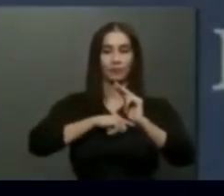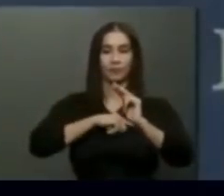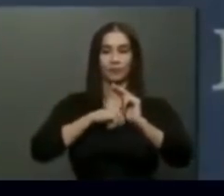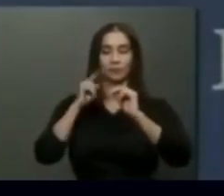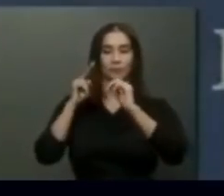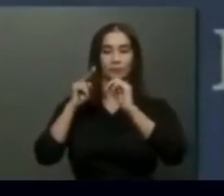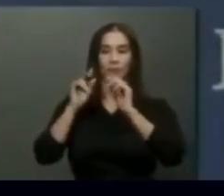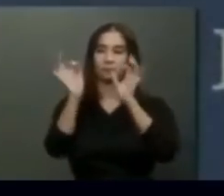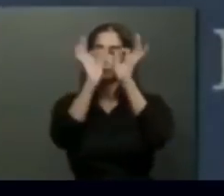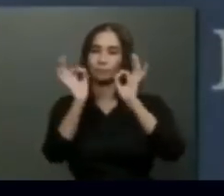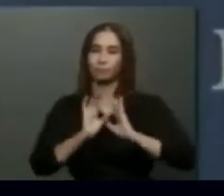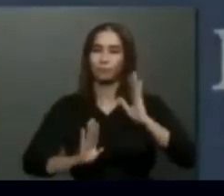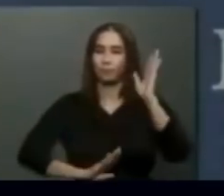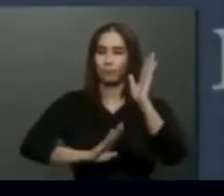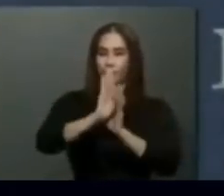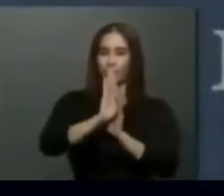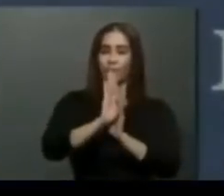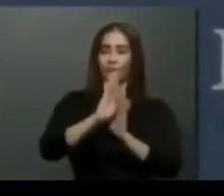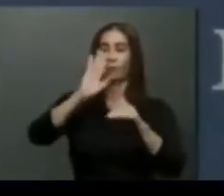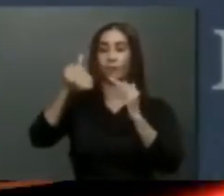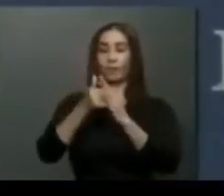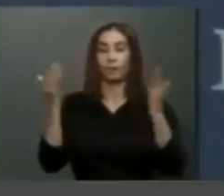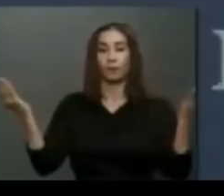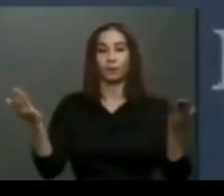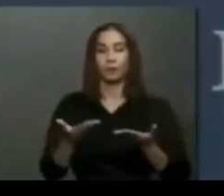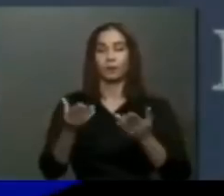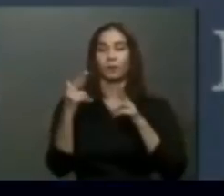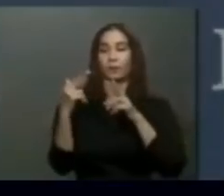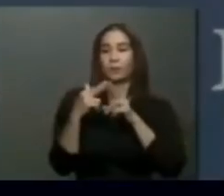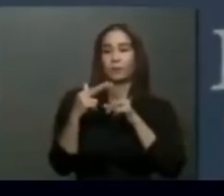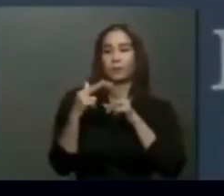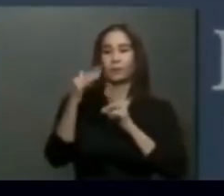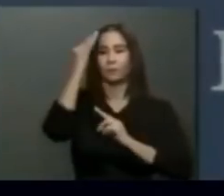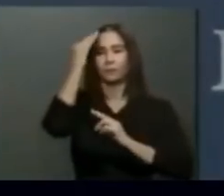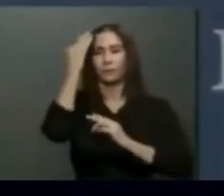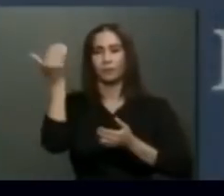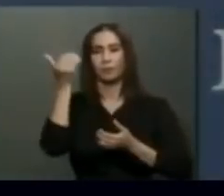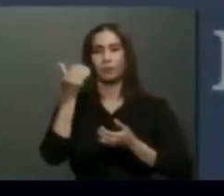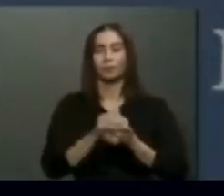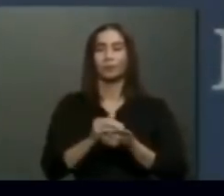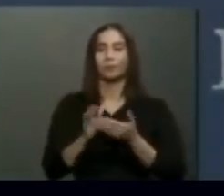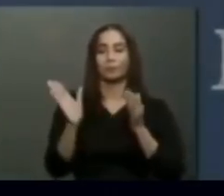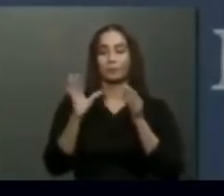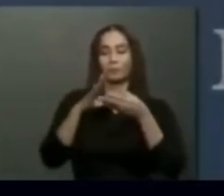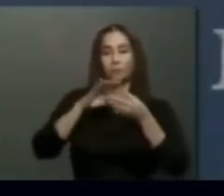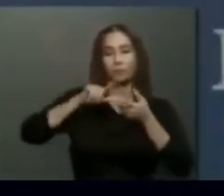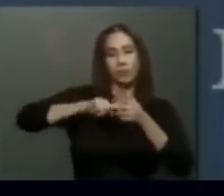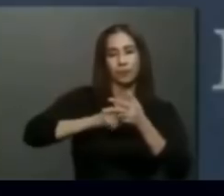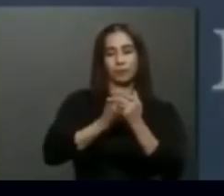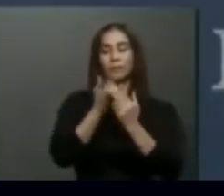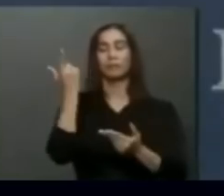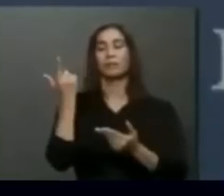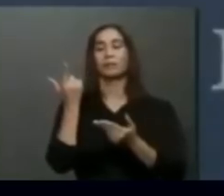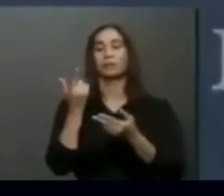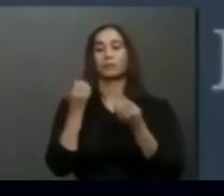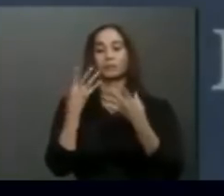Supérate. Todas y todos los presentes conocemos la historia de un matrimonio que caminó en la mayor